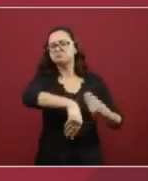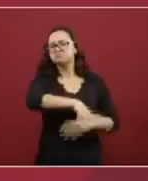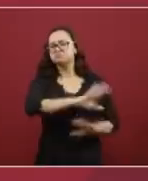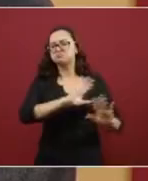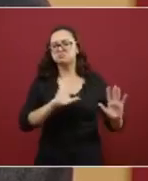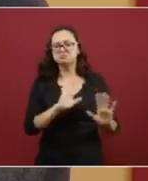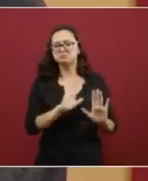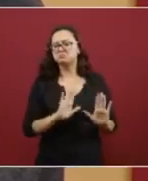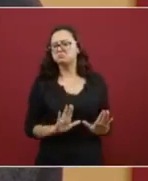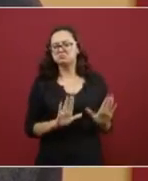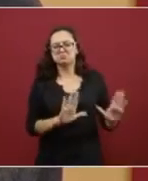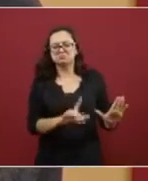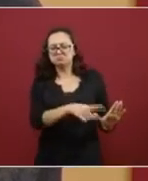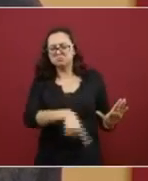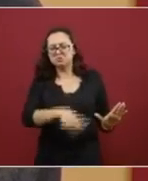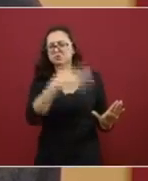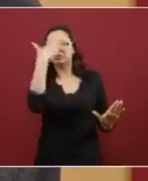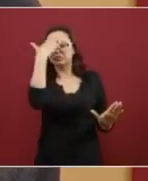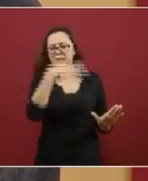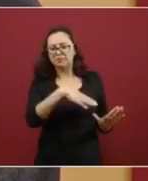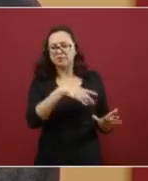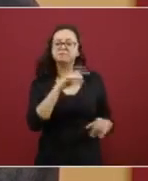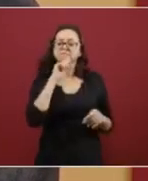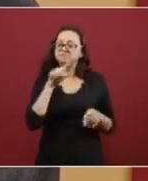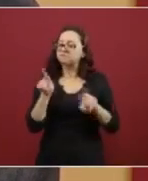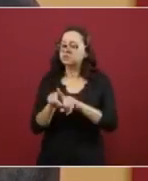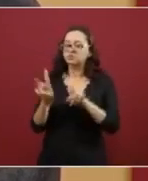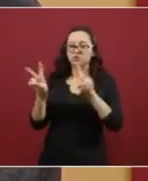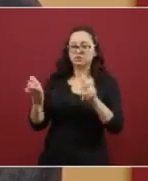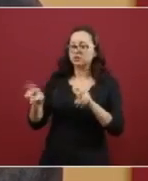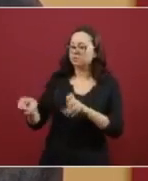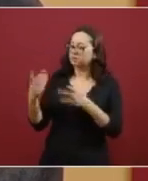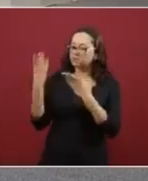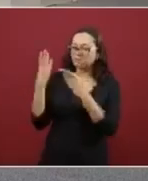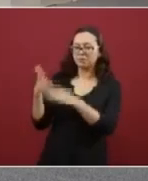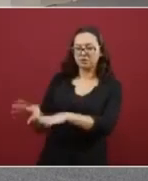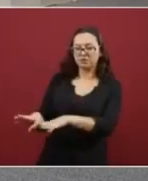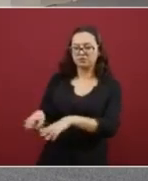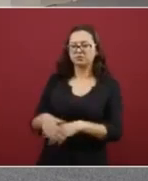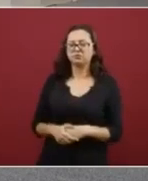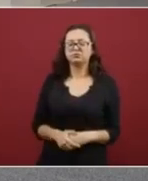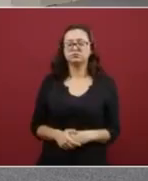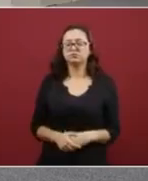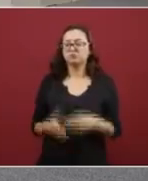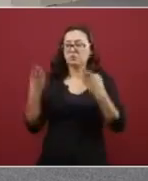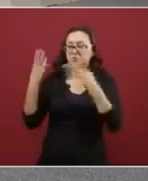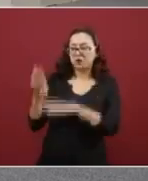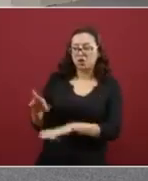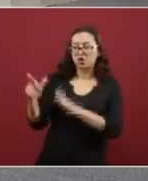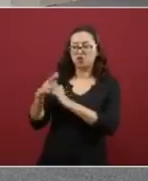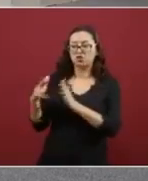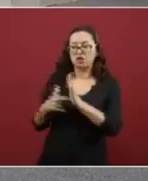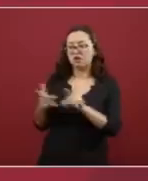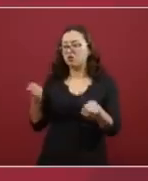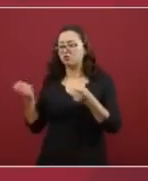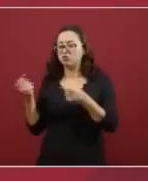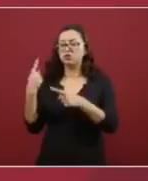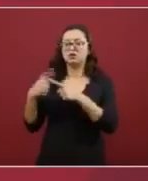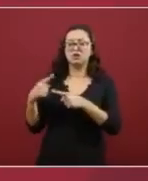Aplica igual para los bancos. Los bancos se regulan con los bancos.